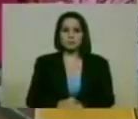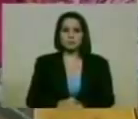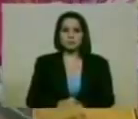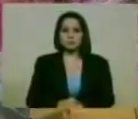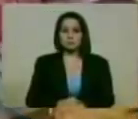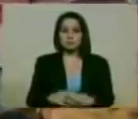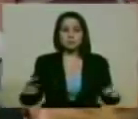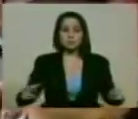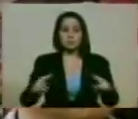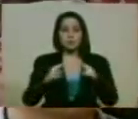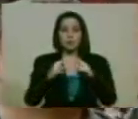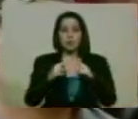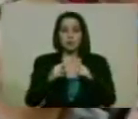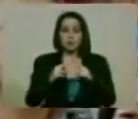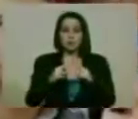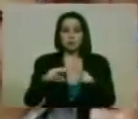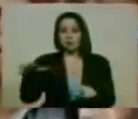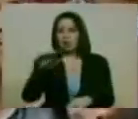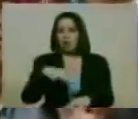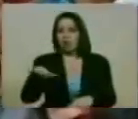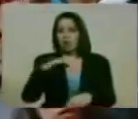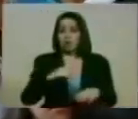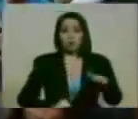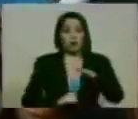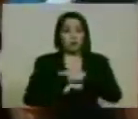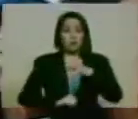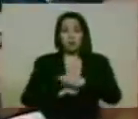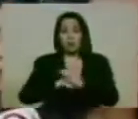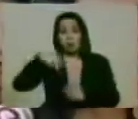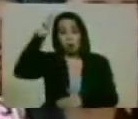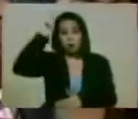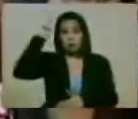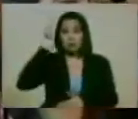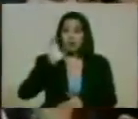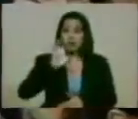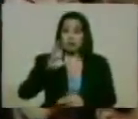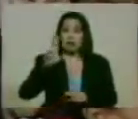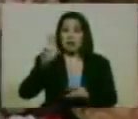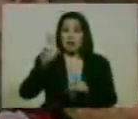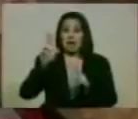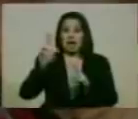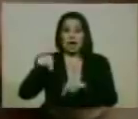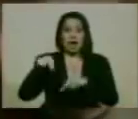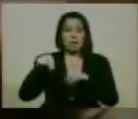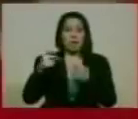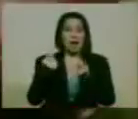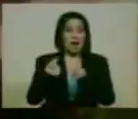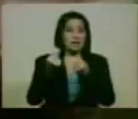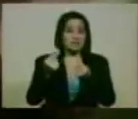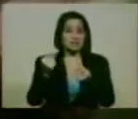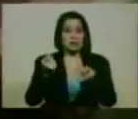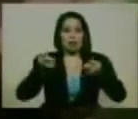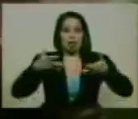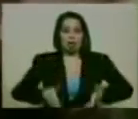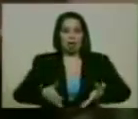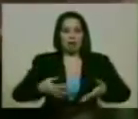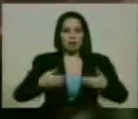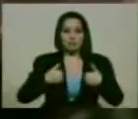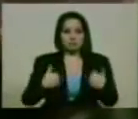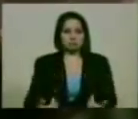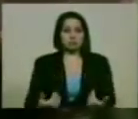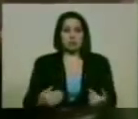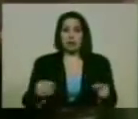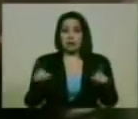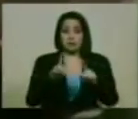Encuentro donde ratificamos que los indígenas de esta patria jamás nos rendiremos. Es por eso que en base a nuestras discusiones